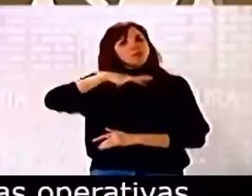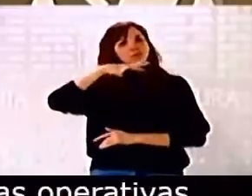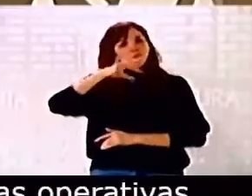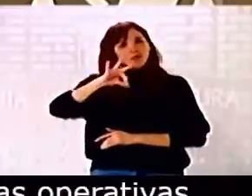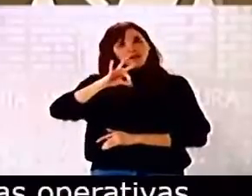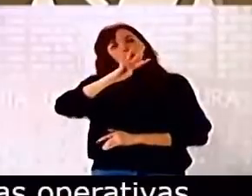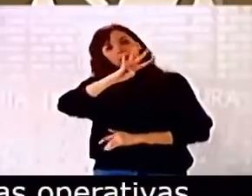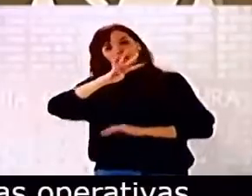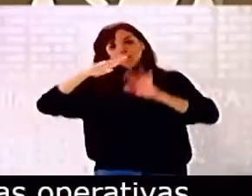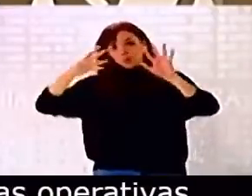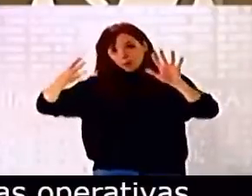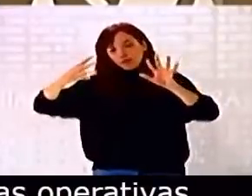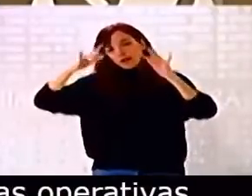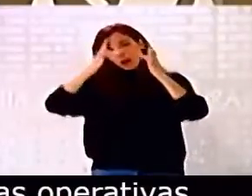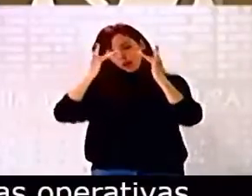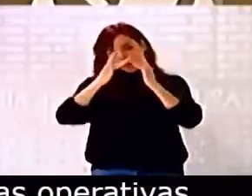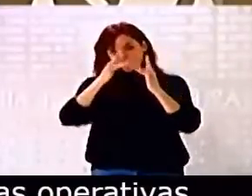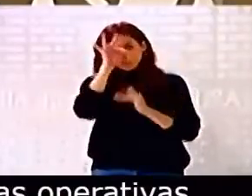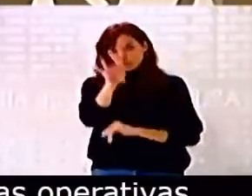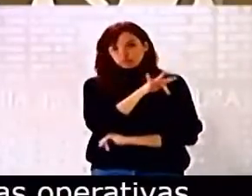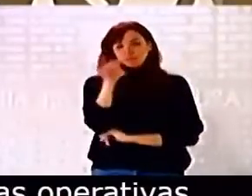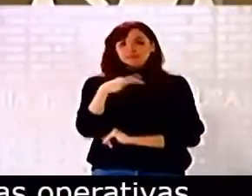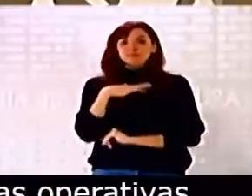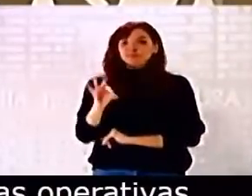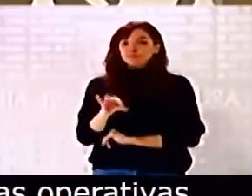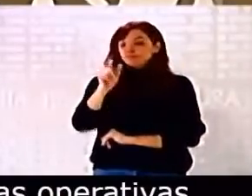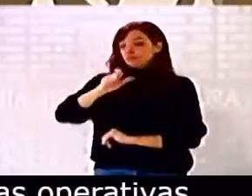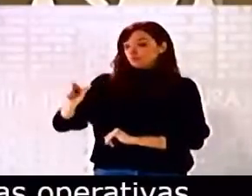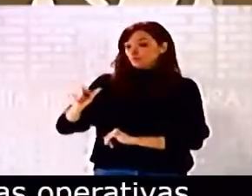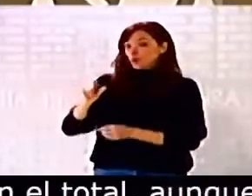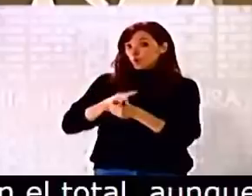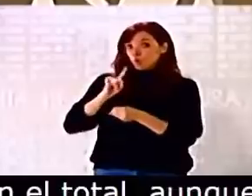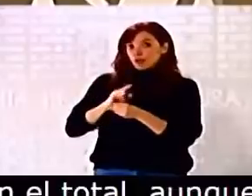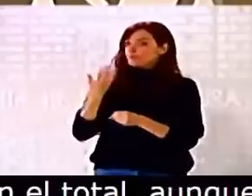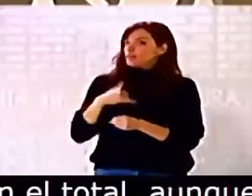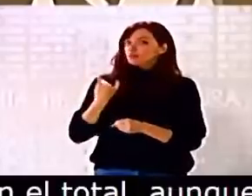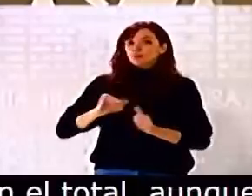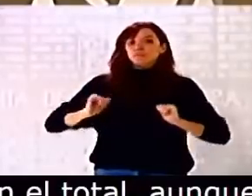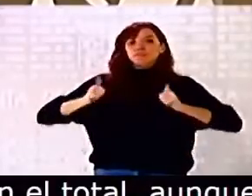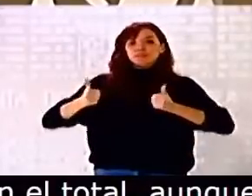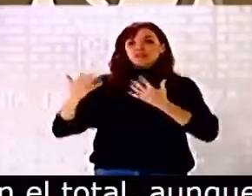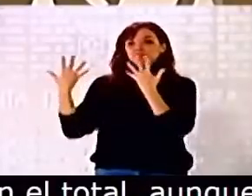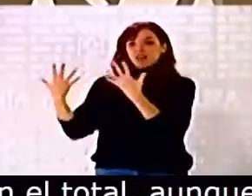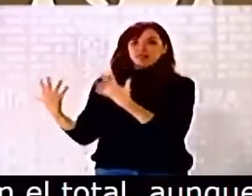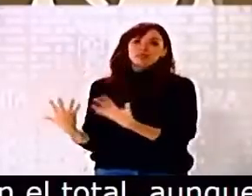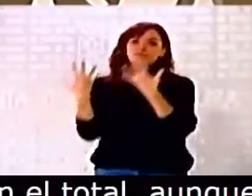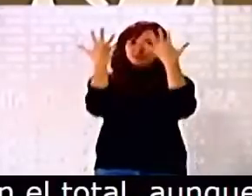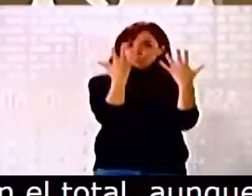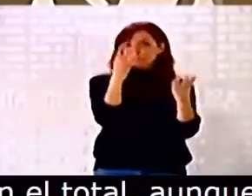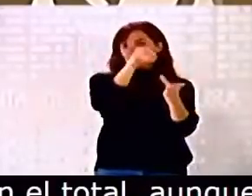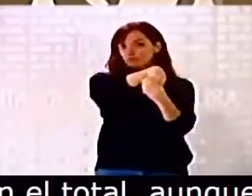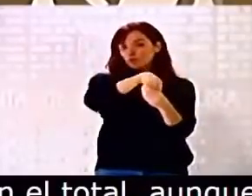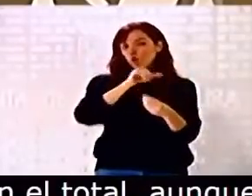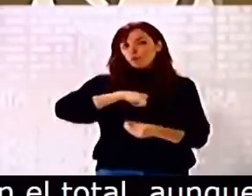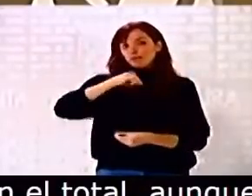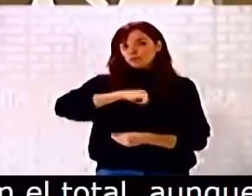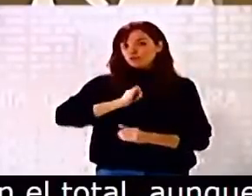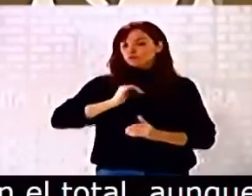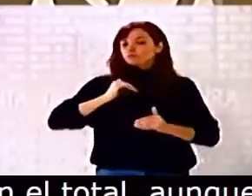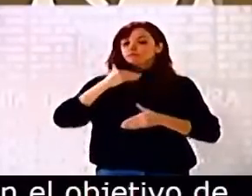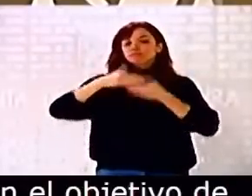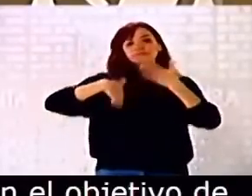49 camas en el total, aunque se trasladarán en la mañana del lunes 10 pacientes con el objetivo de poder